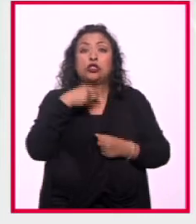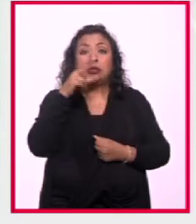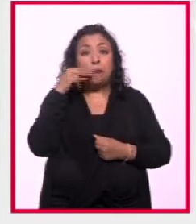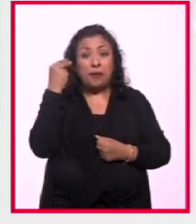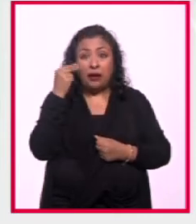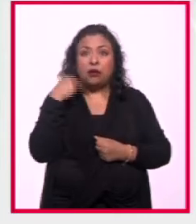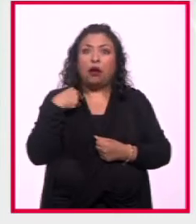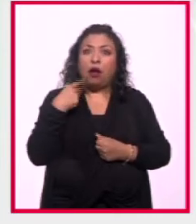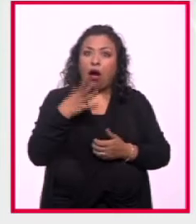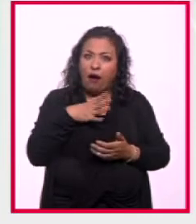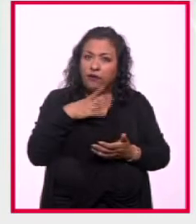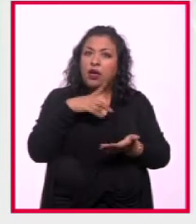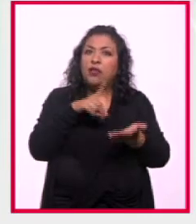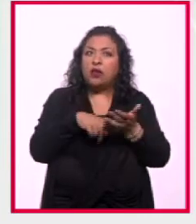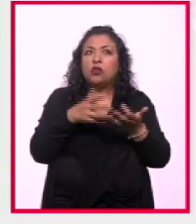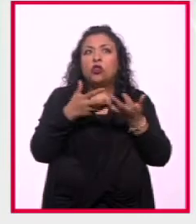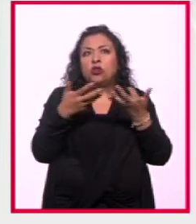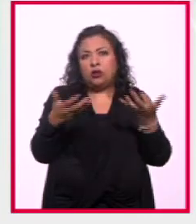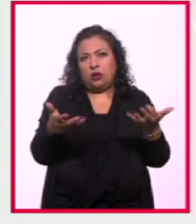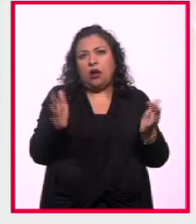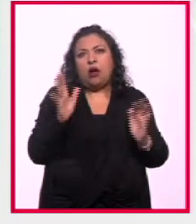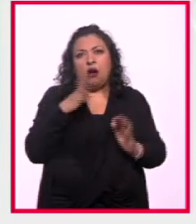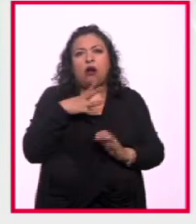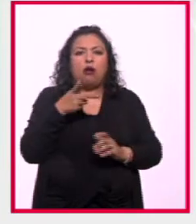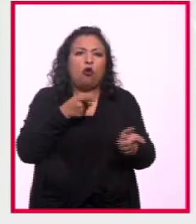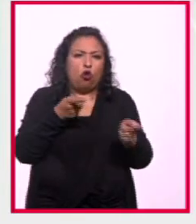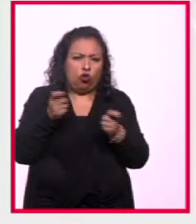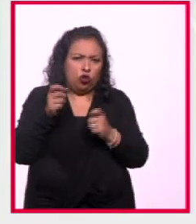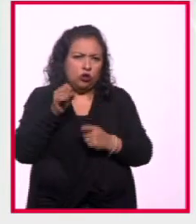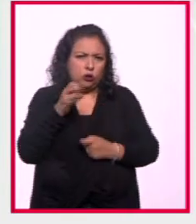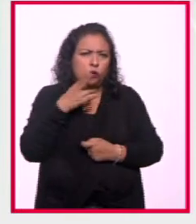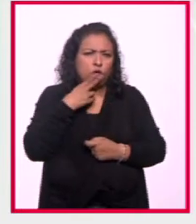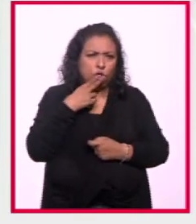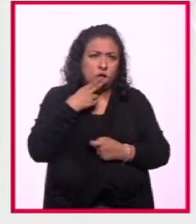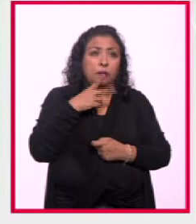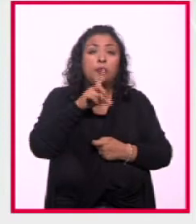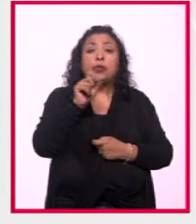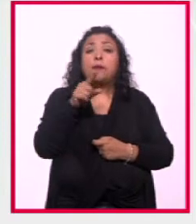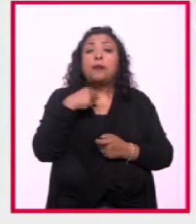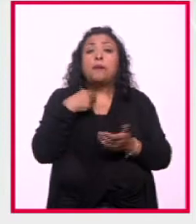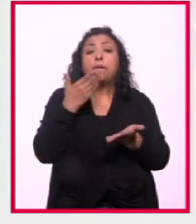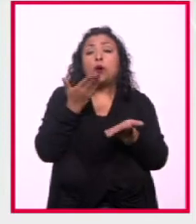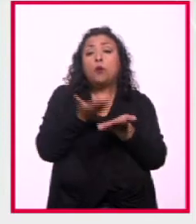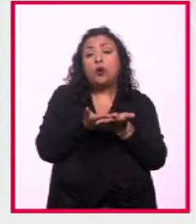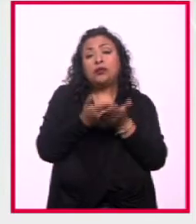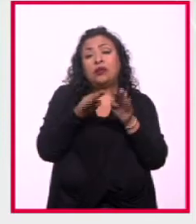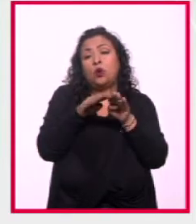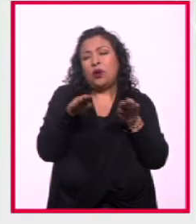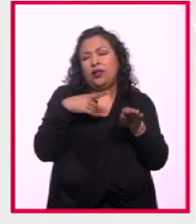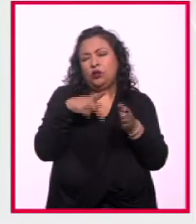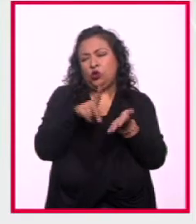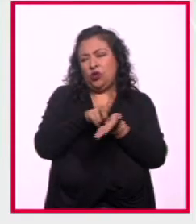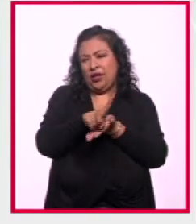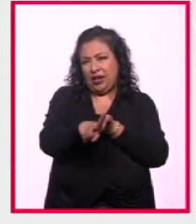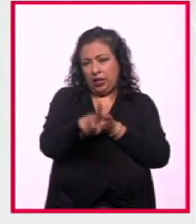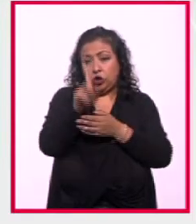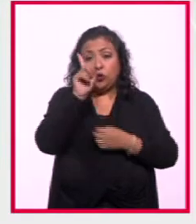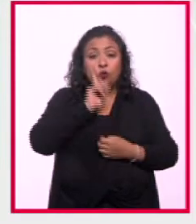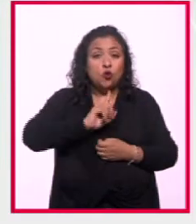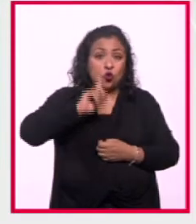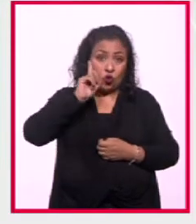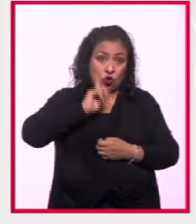lo habían estado ejerciendo en los territorios que ellos controlaron propusieron también la igualdad de derechos de las